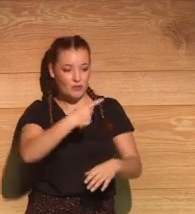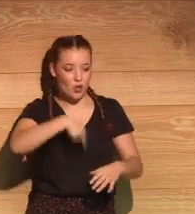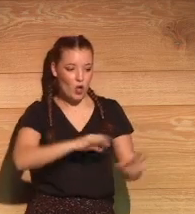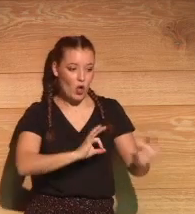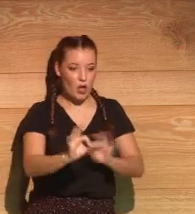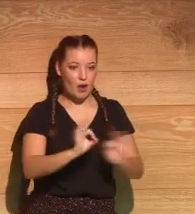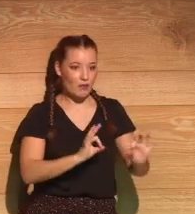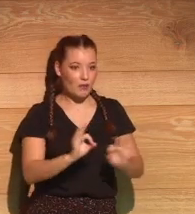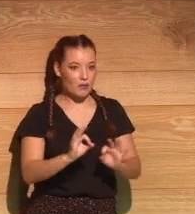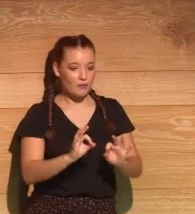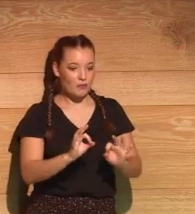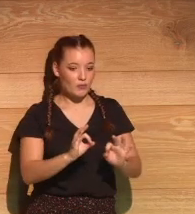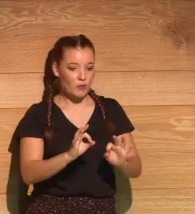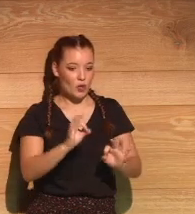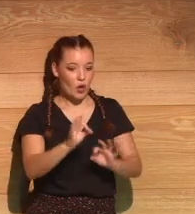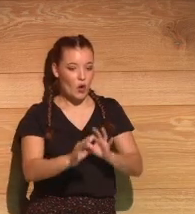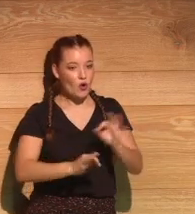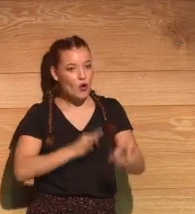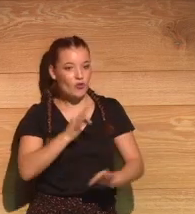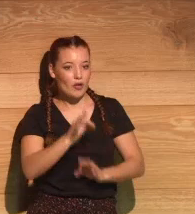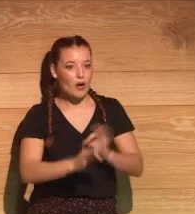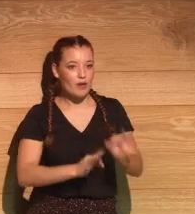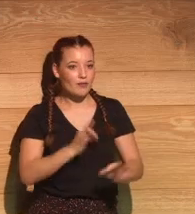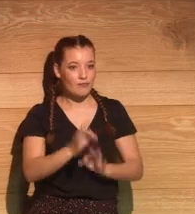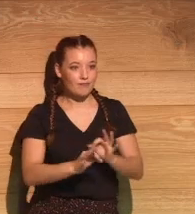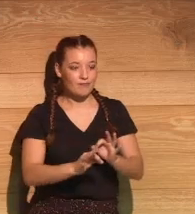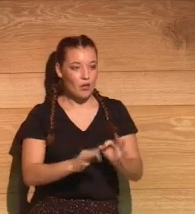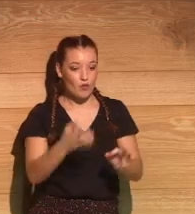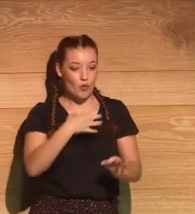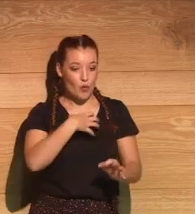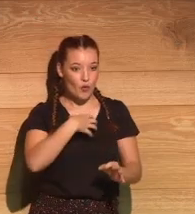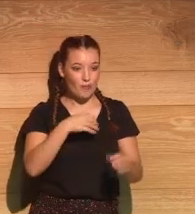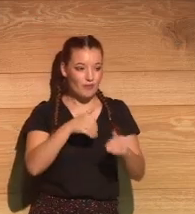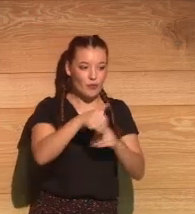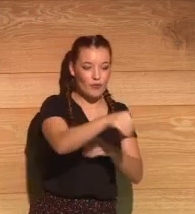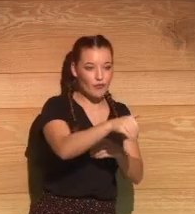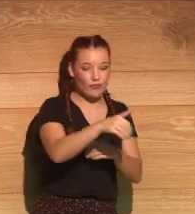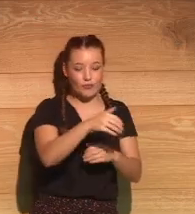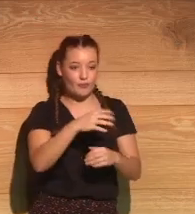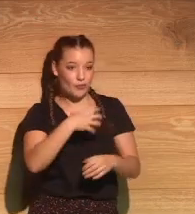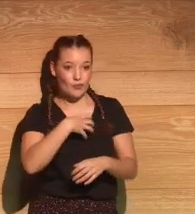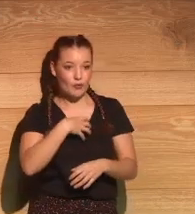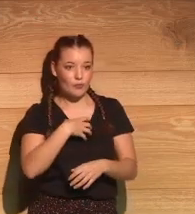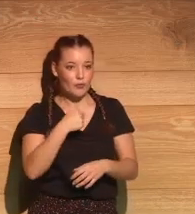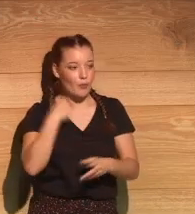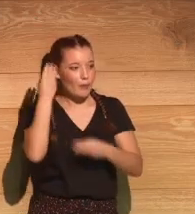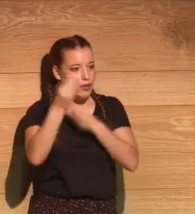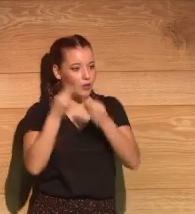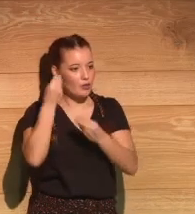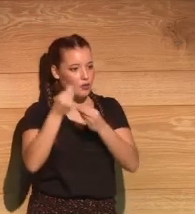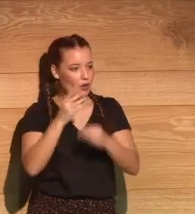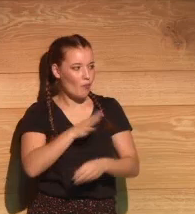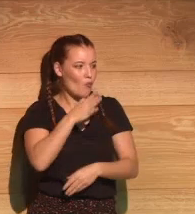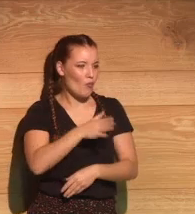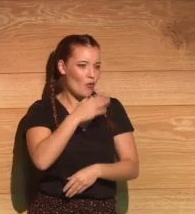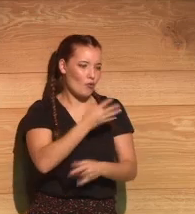organizar nuestra vida en común a largo plazo, etcétera. Ahí sí me parece que hay muchas razones para que